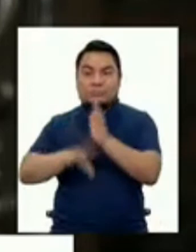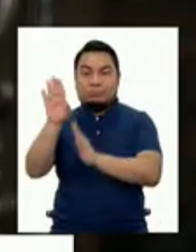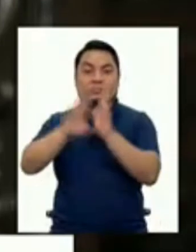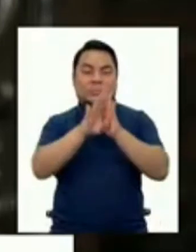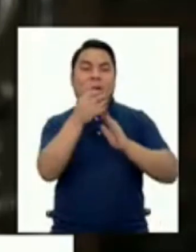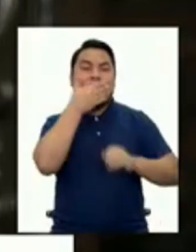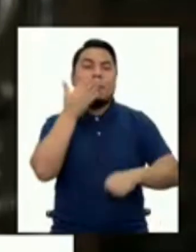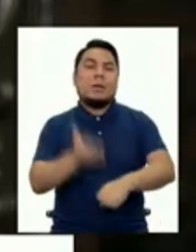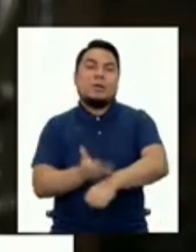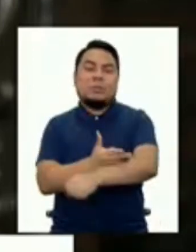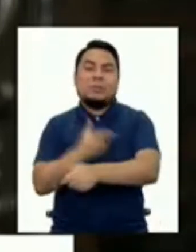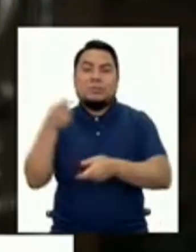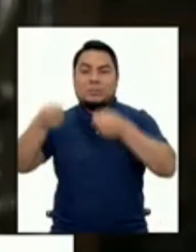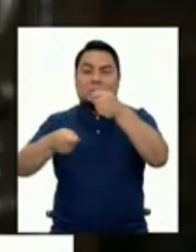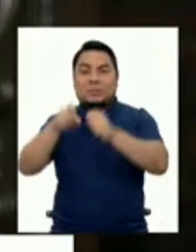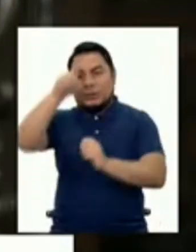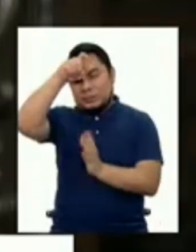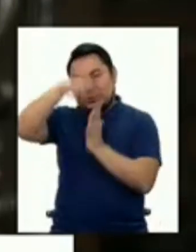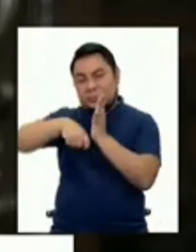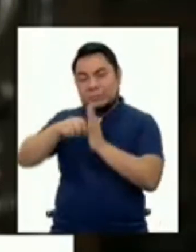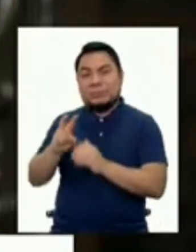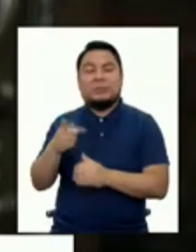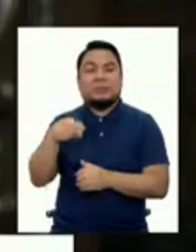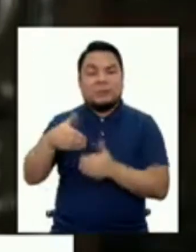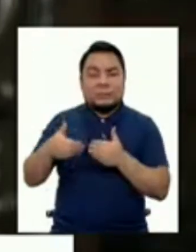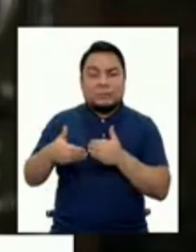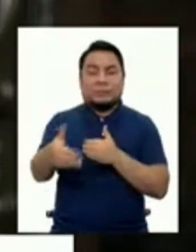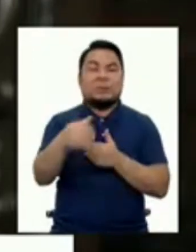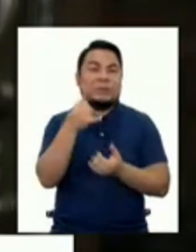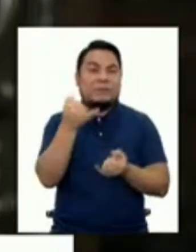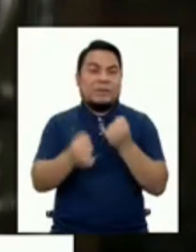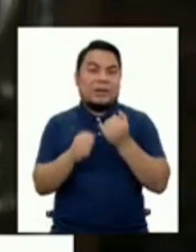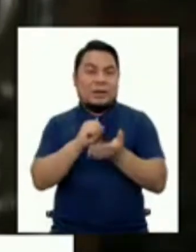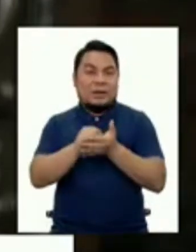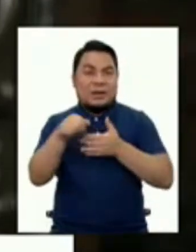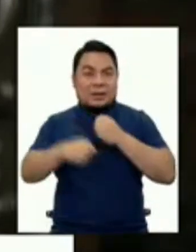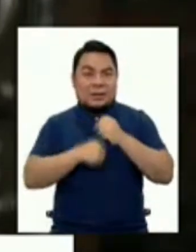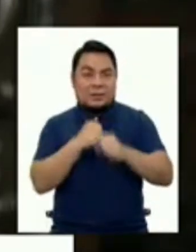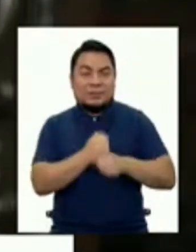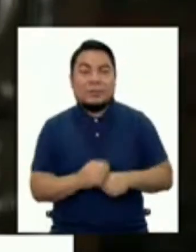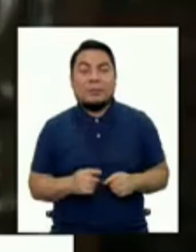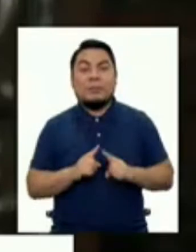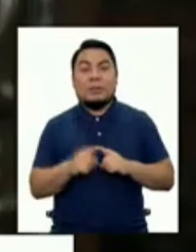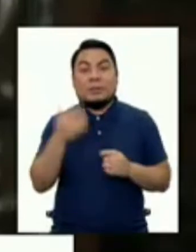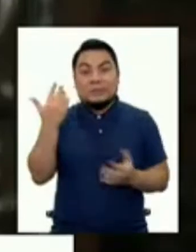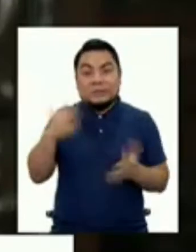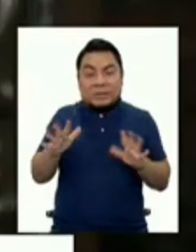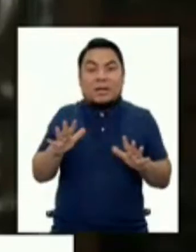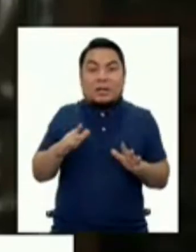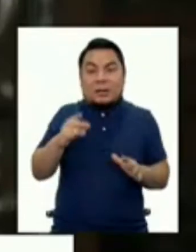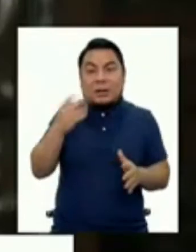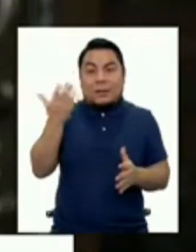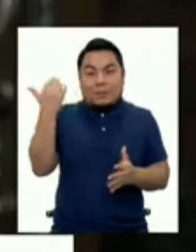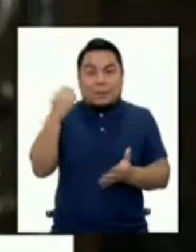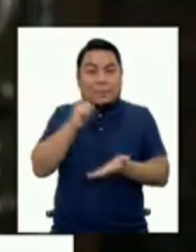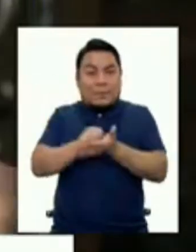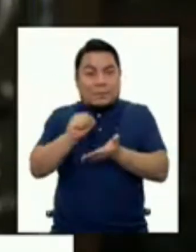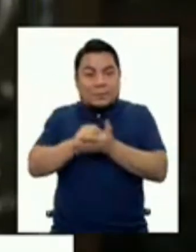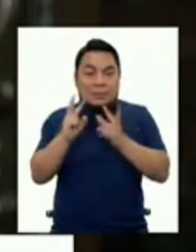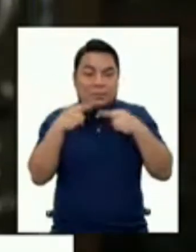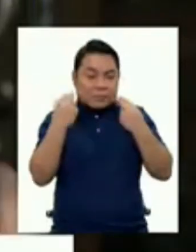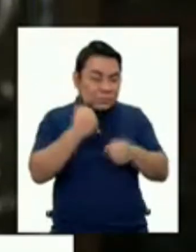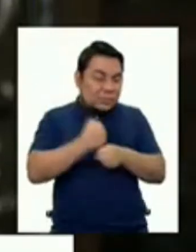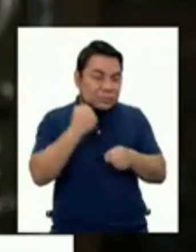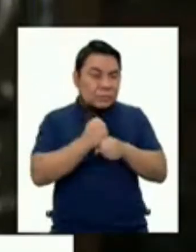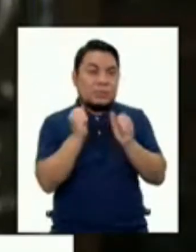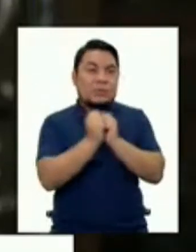de la inversión minera en el segundo semestre del año. Pero además, hace varios meses estamos trabajando en